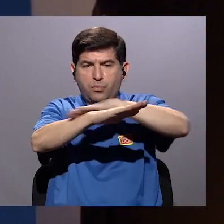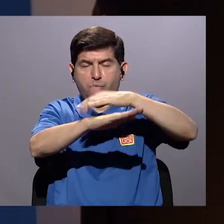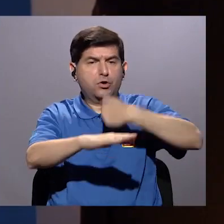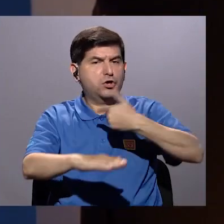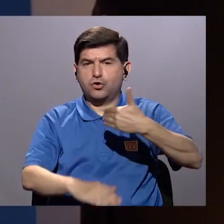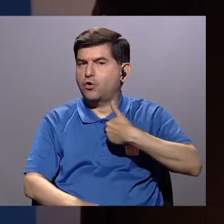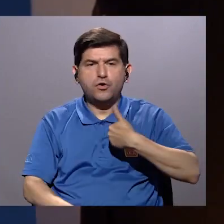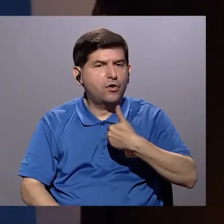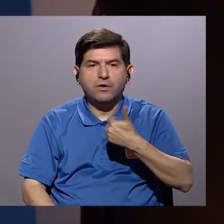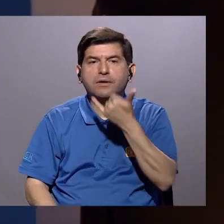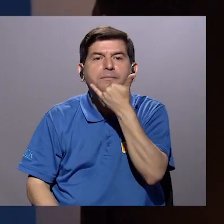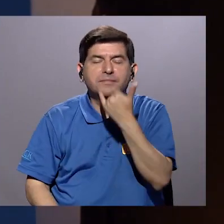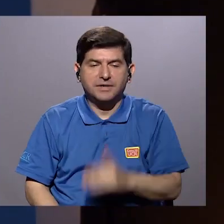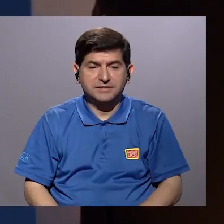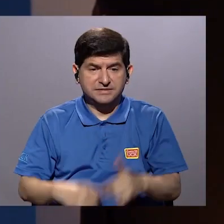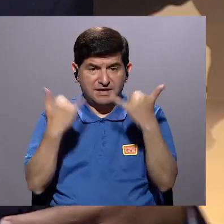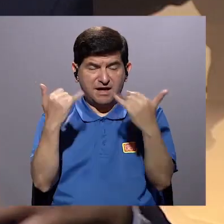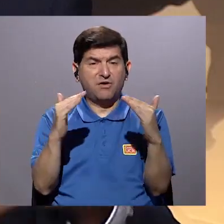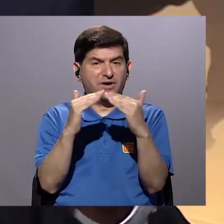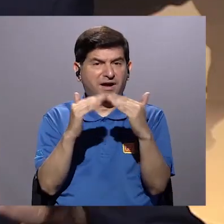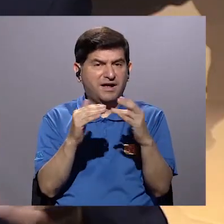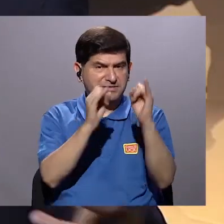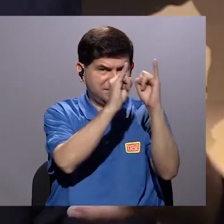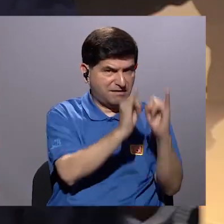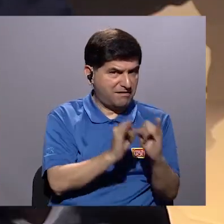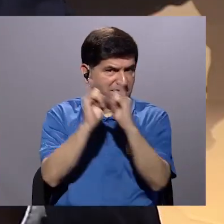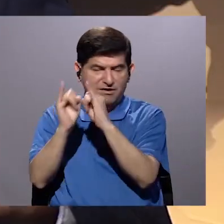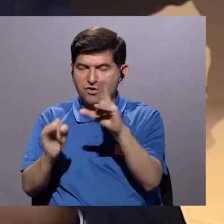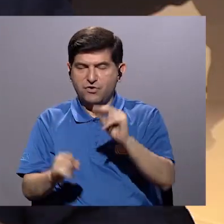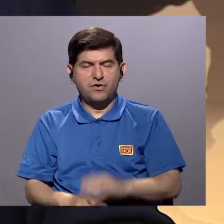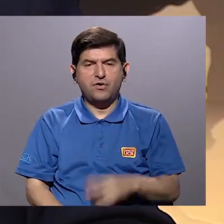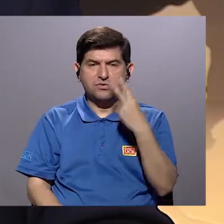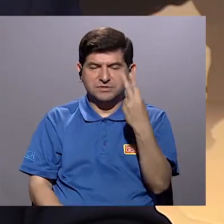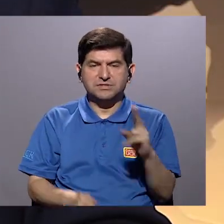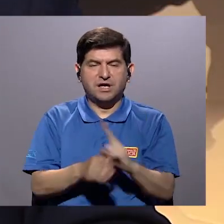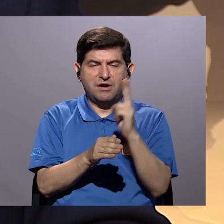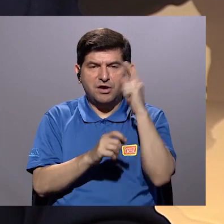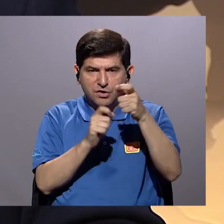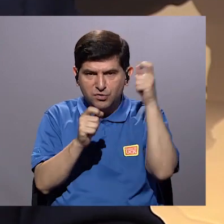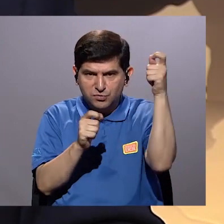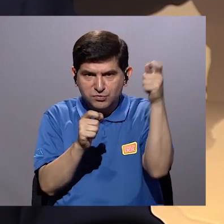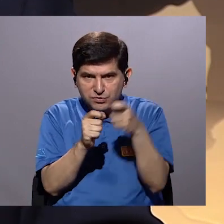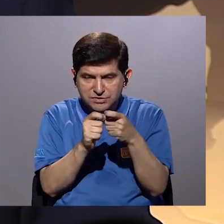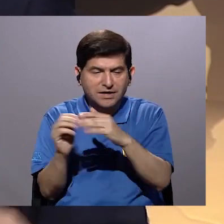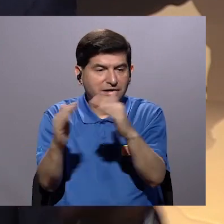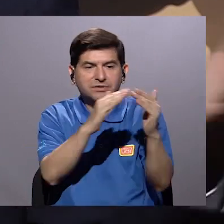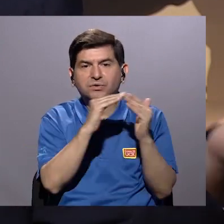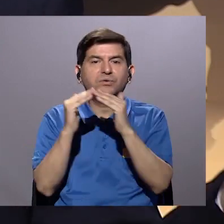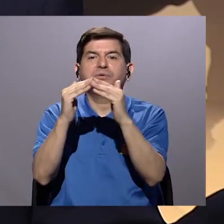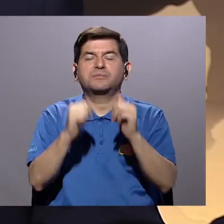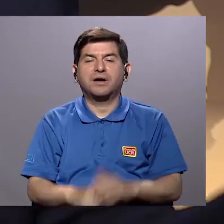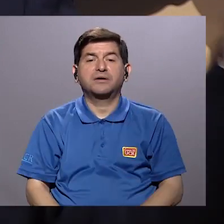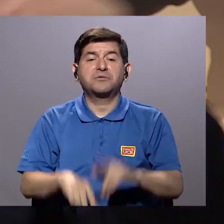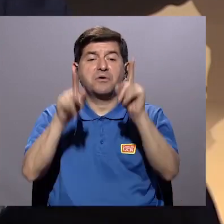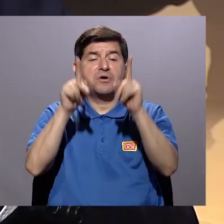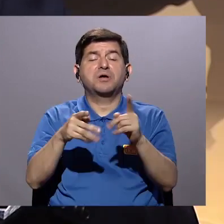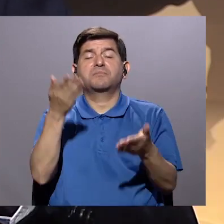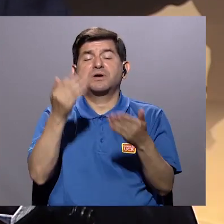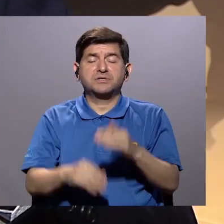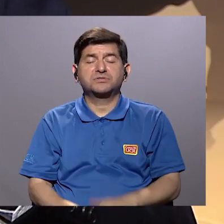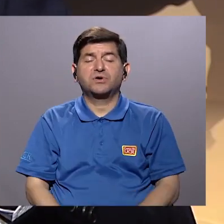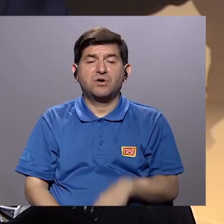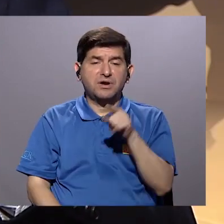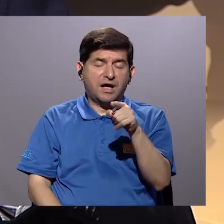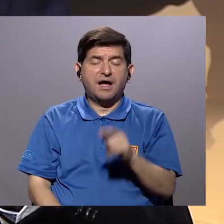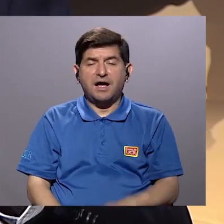¿Verdad? Ahora ya no se ven las casas como individuales, sino que se puede ver el consumo neto del barrio, ¿verdad? Y alguna persona puede darle el exceso de energía solar que